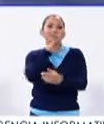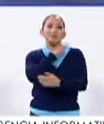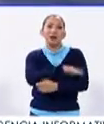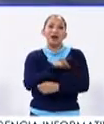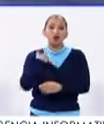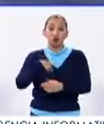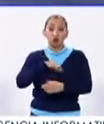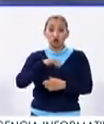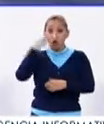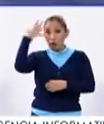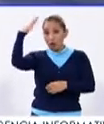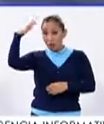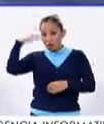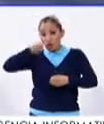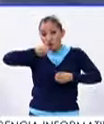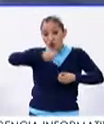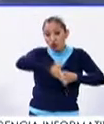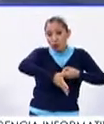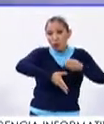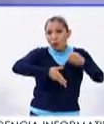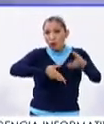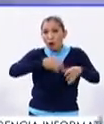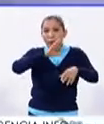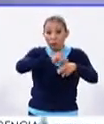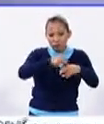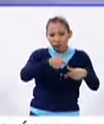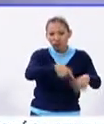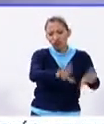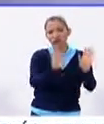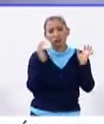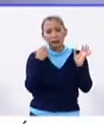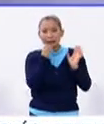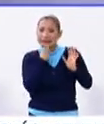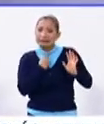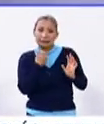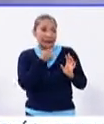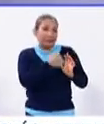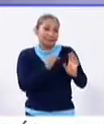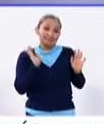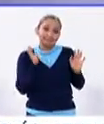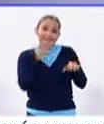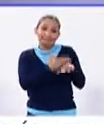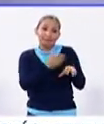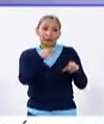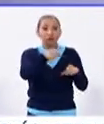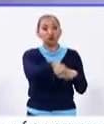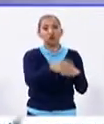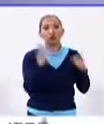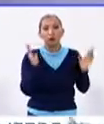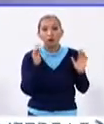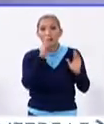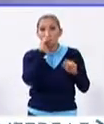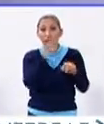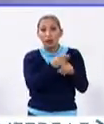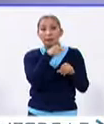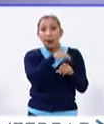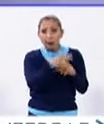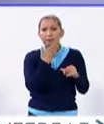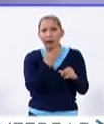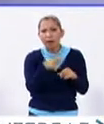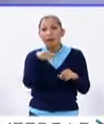nosotros como adultos les vamos permitiendo a los niños o los vamos dando, sin lugar a dudas no los frustran. Y tenemos una